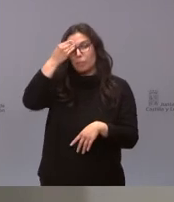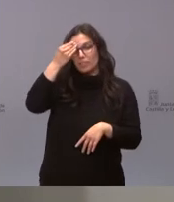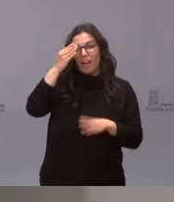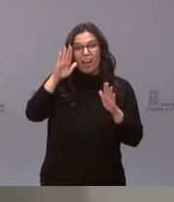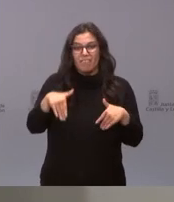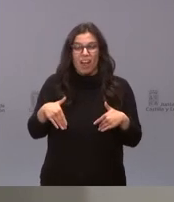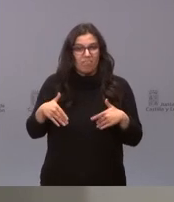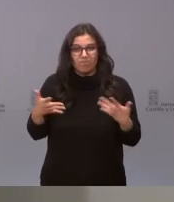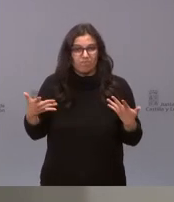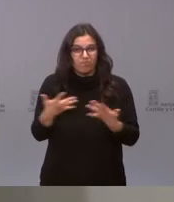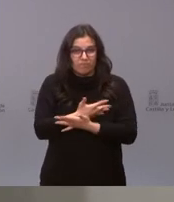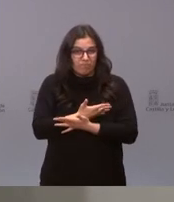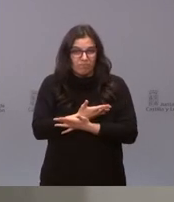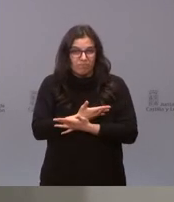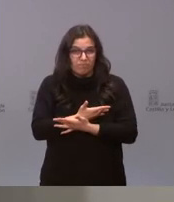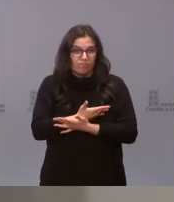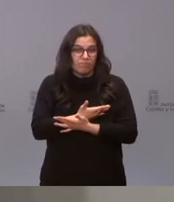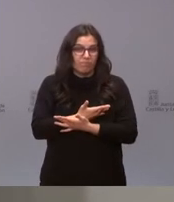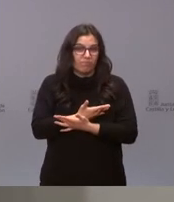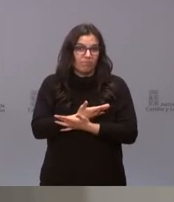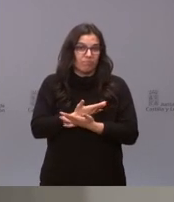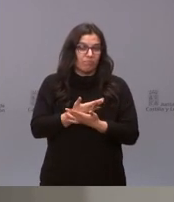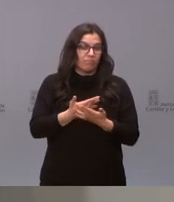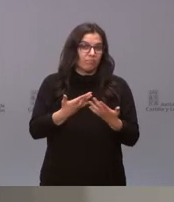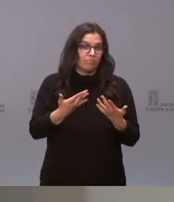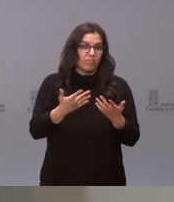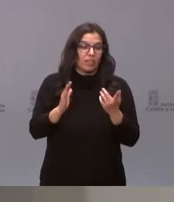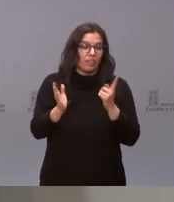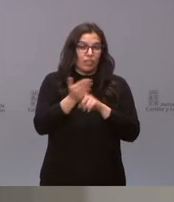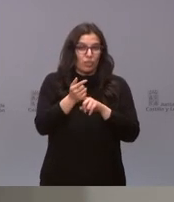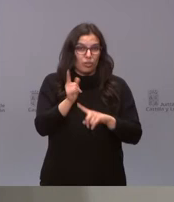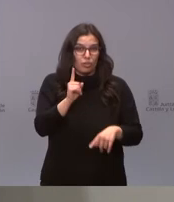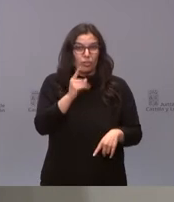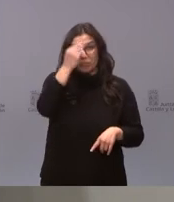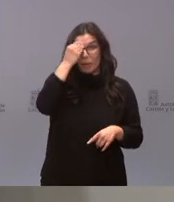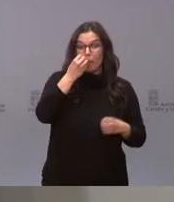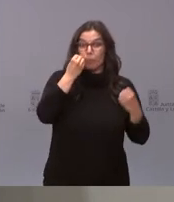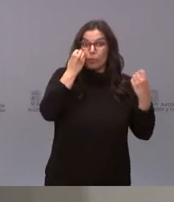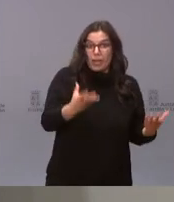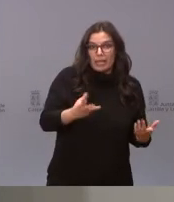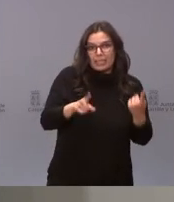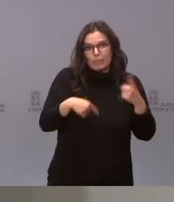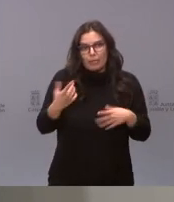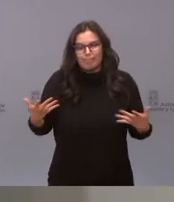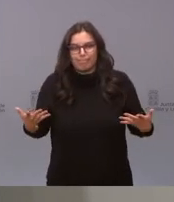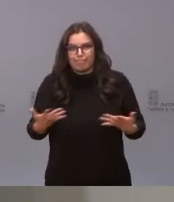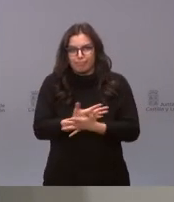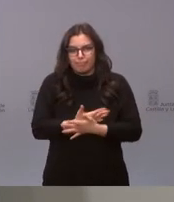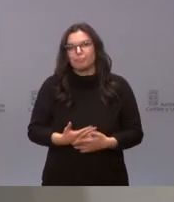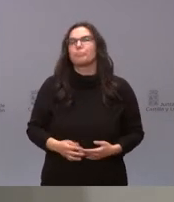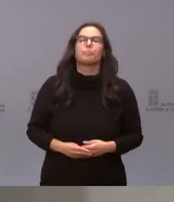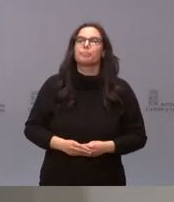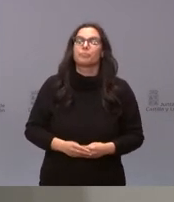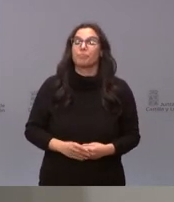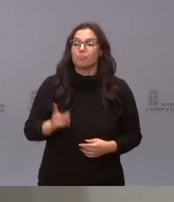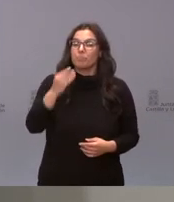quedado eso en una esperanza también y que no ha respondido a sus expectativas iniciales precisamente por la falta de vacunas y yo creo